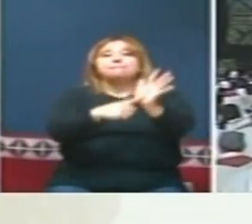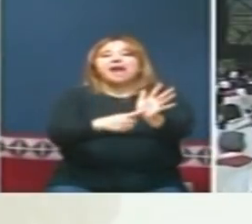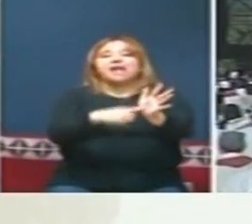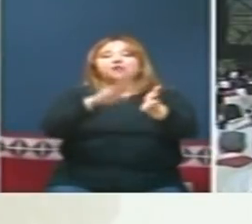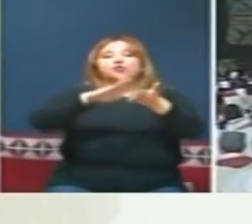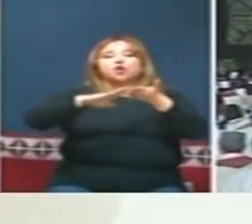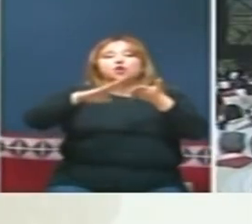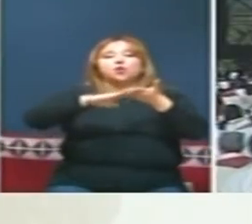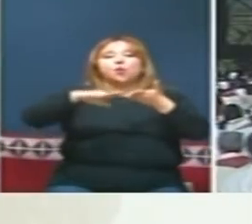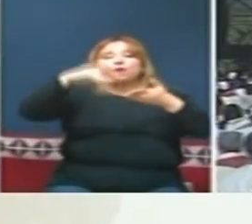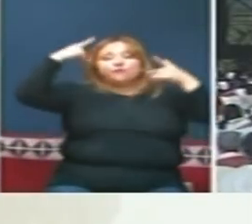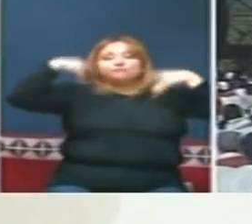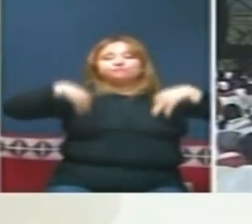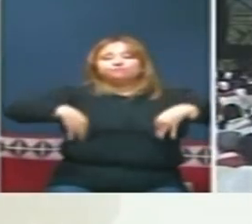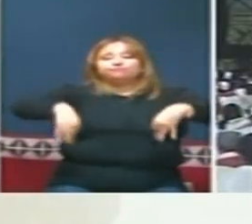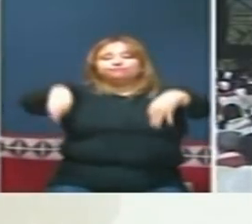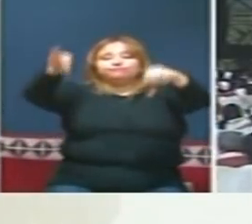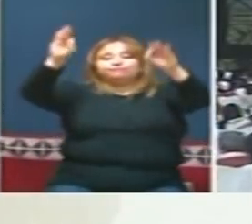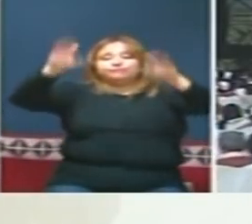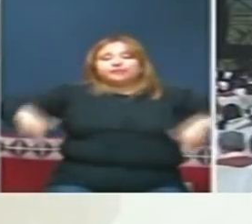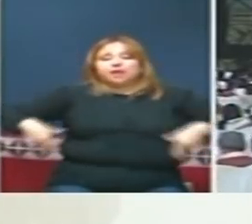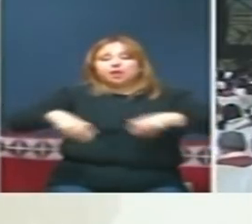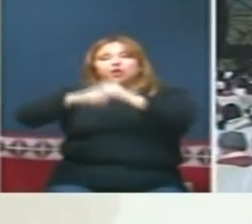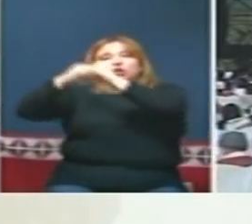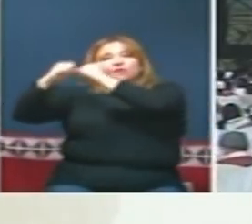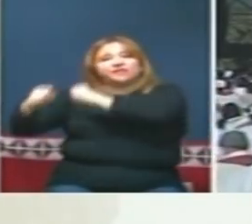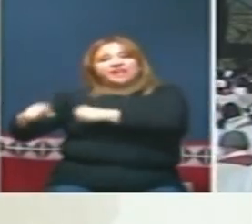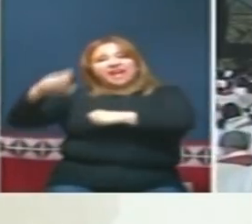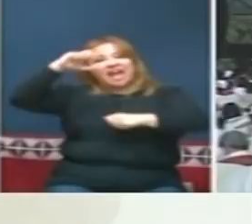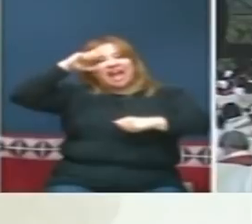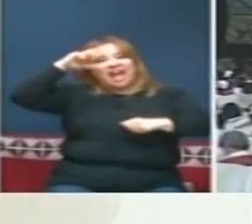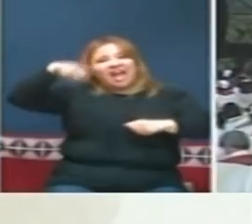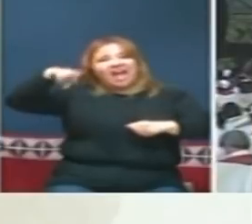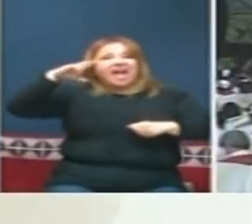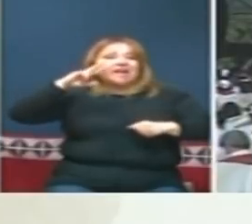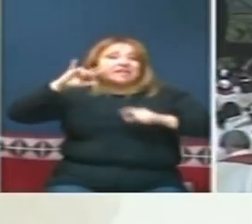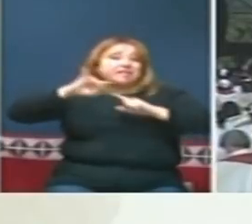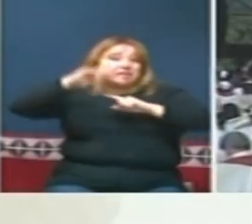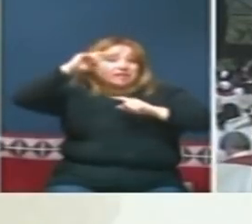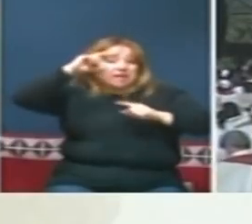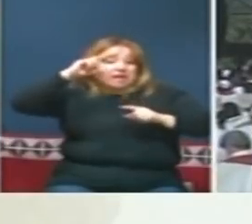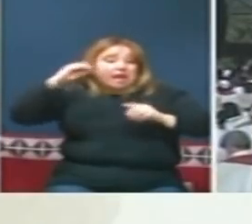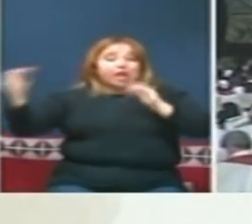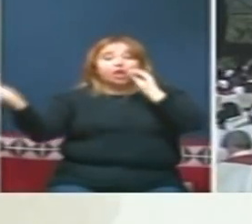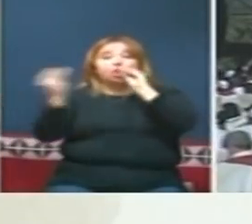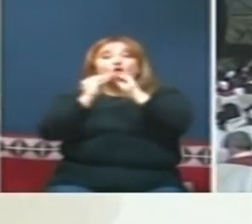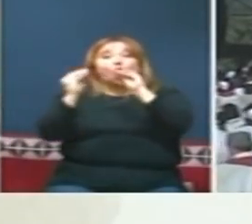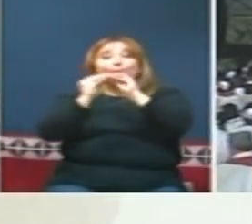beatos, Monseñor Enrique Angelelli y compañeros mártires.